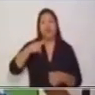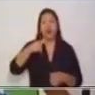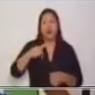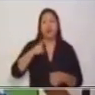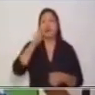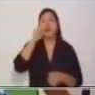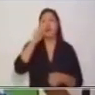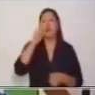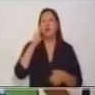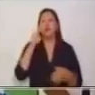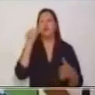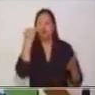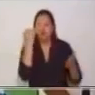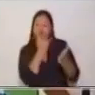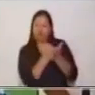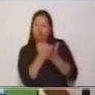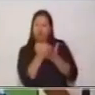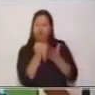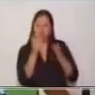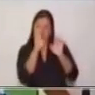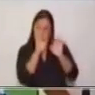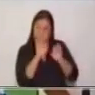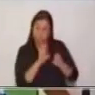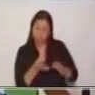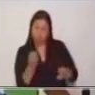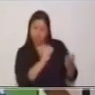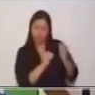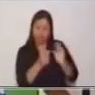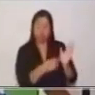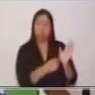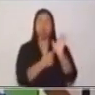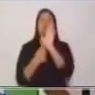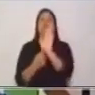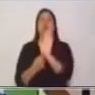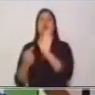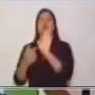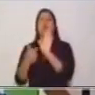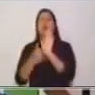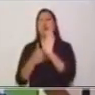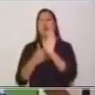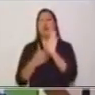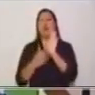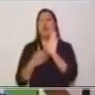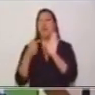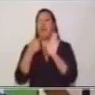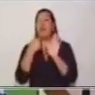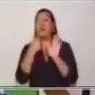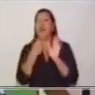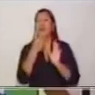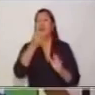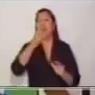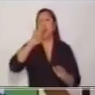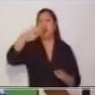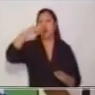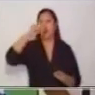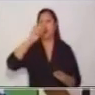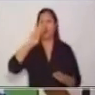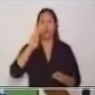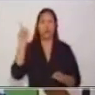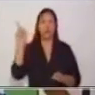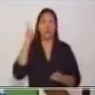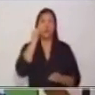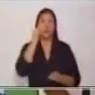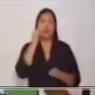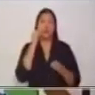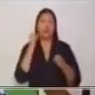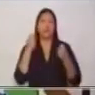se realizó y que nos está presentando algunos datos. Tenemos acá el nombre del autor, Gorka Sumeta, y yo extraje